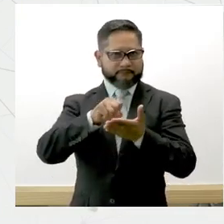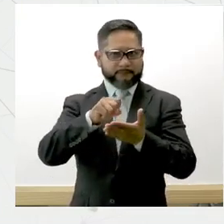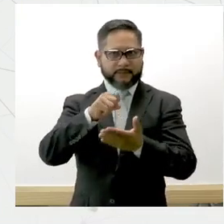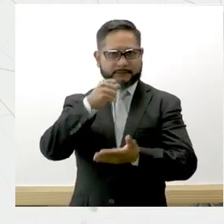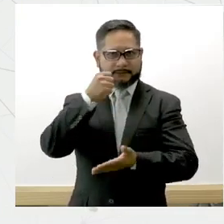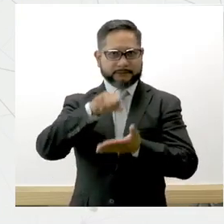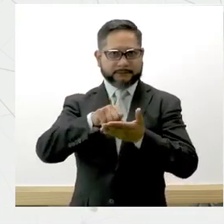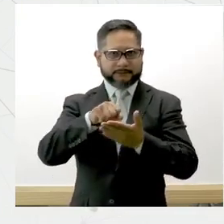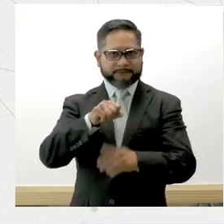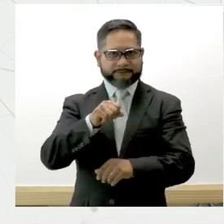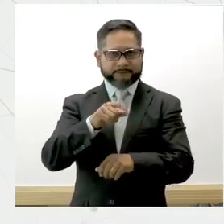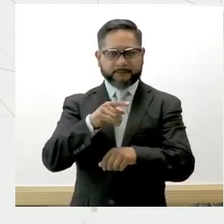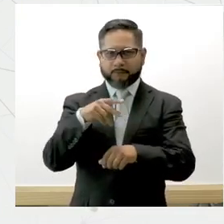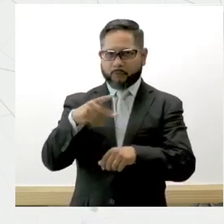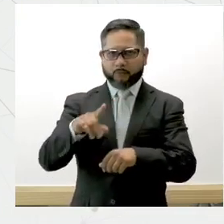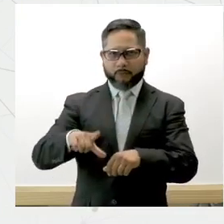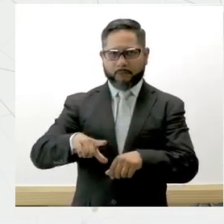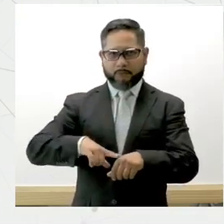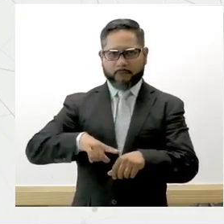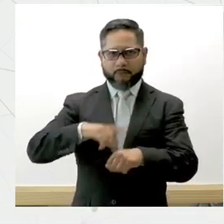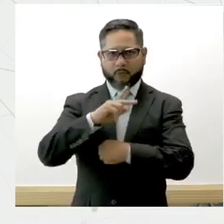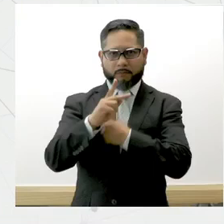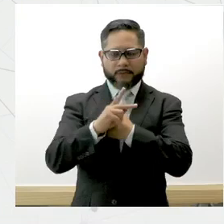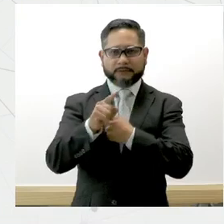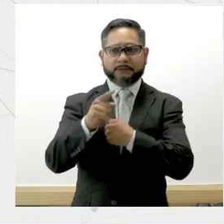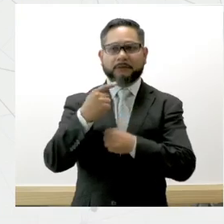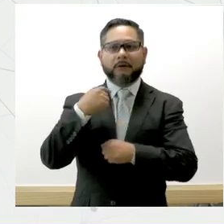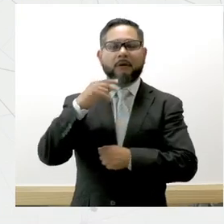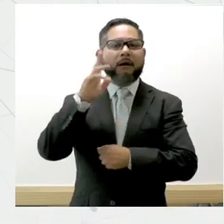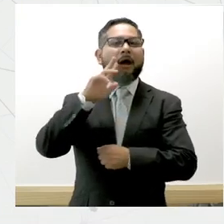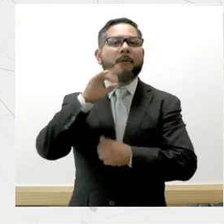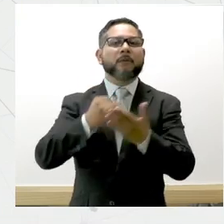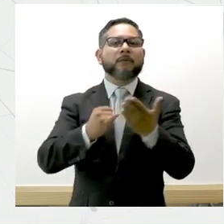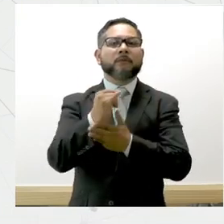y tenemos que ver ahora cuál es la senda que se va a tomar al respecto.